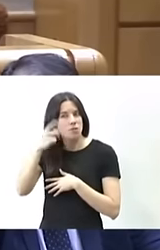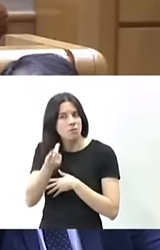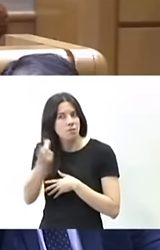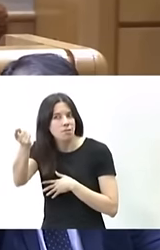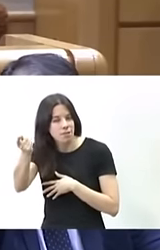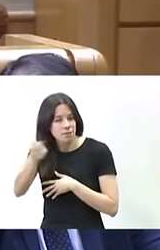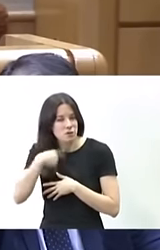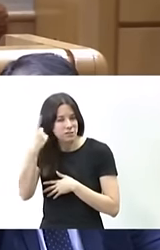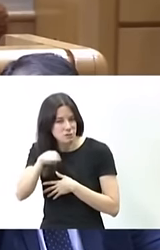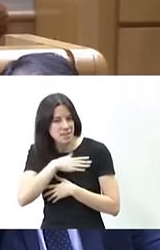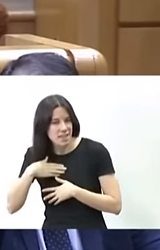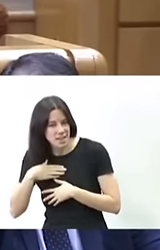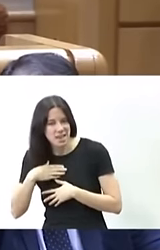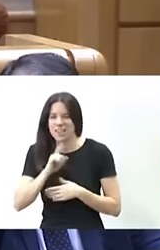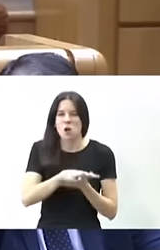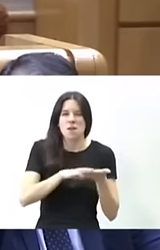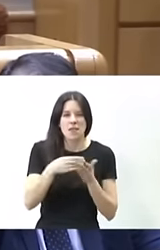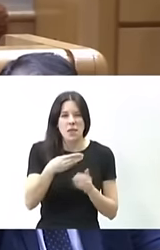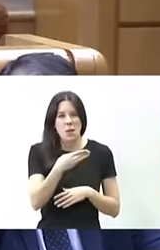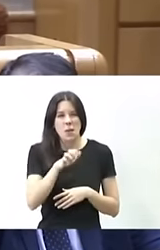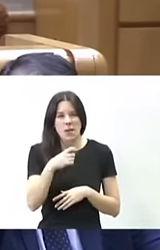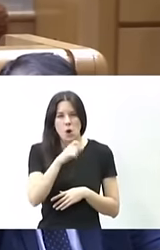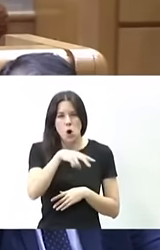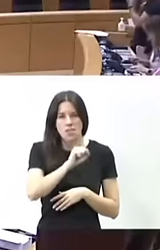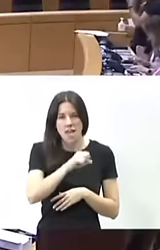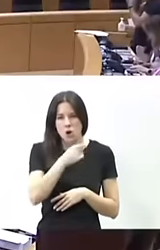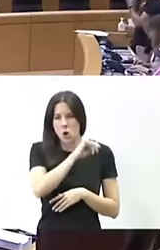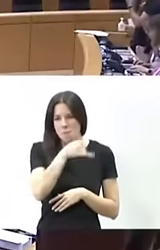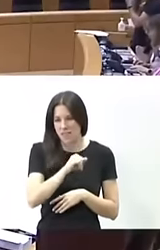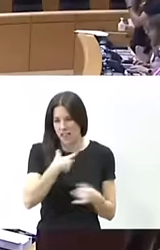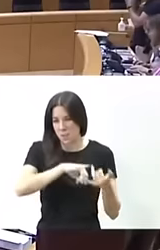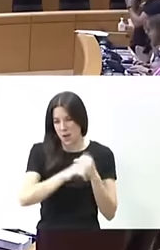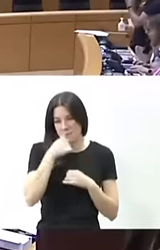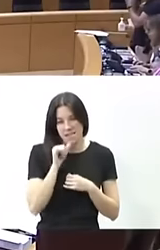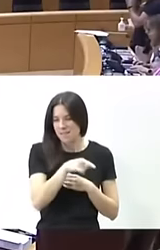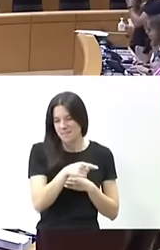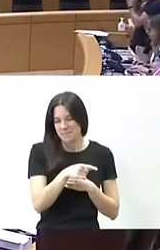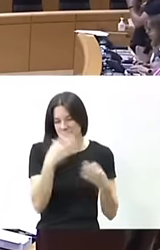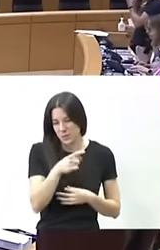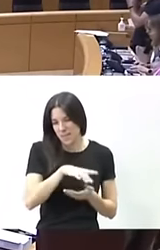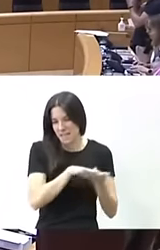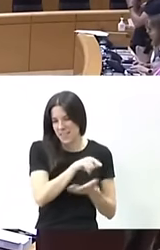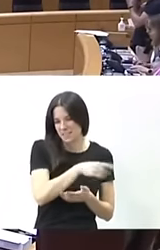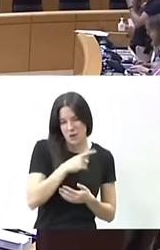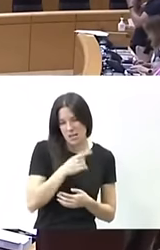imputada Begoña Gómez. Claro que sí, usted prefiere hablar del prófugo Puigdemont antes que la Begoña Gómez. Pero mire,